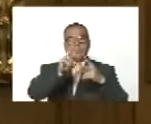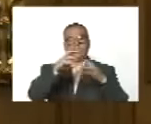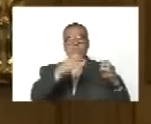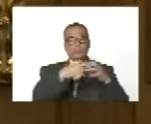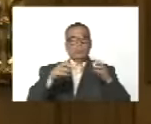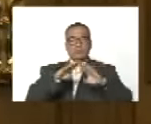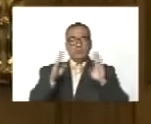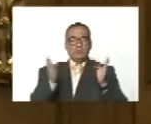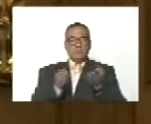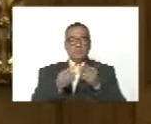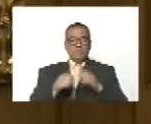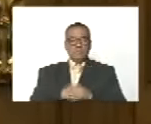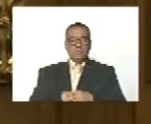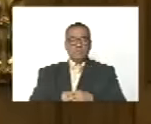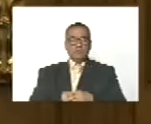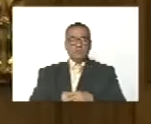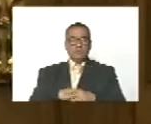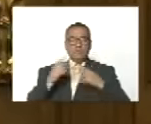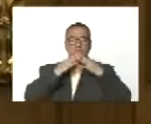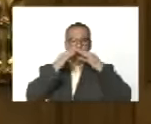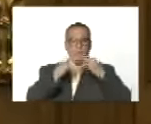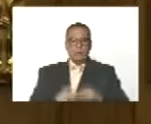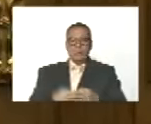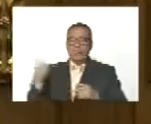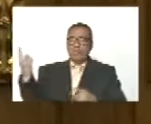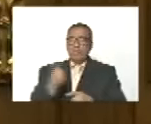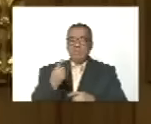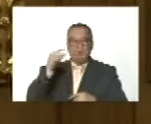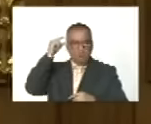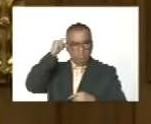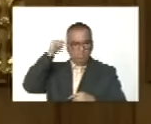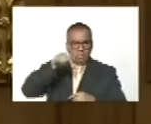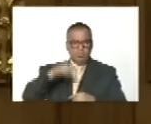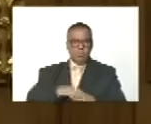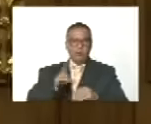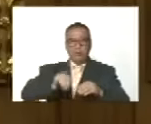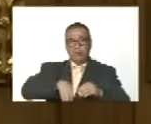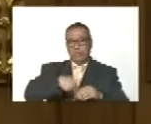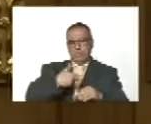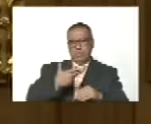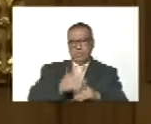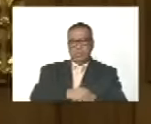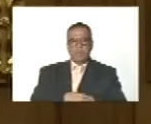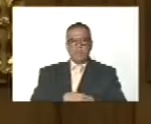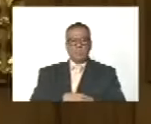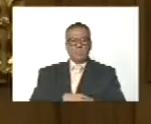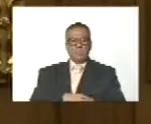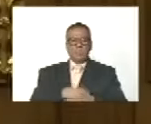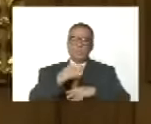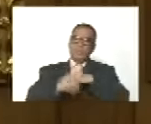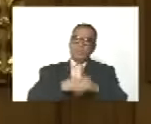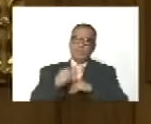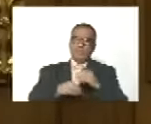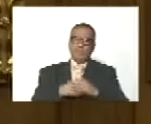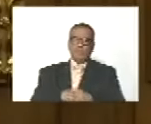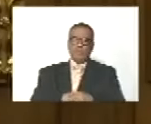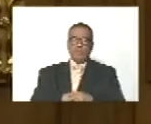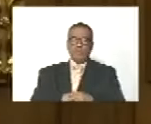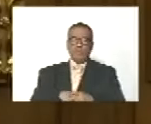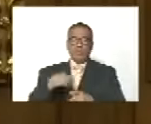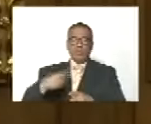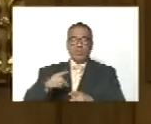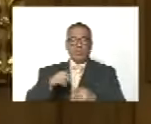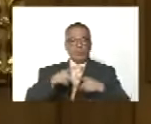Mundial. Y definitivamente llegará el día en que podamos convertir que el